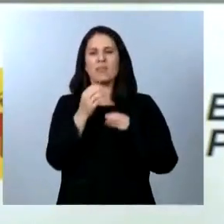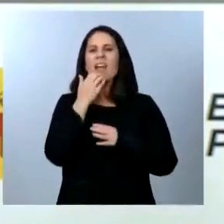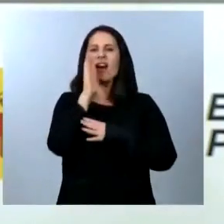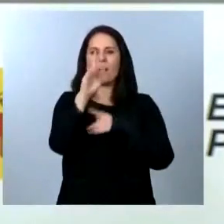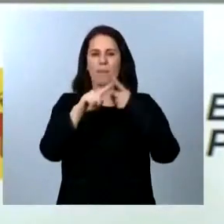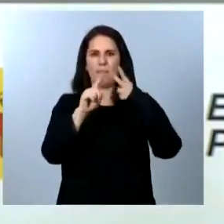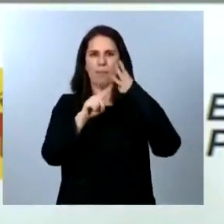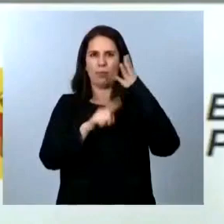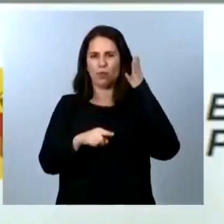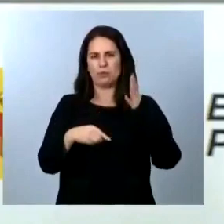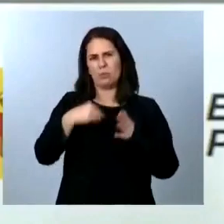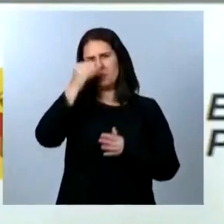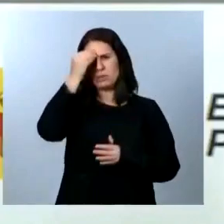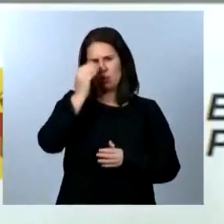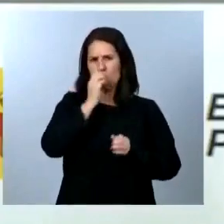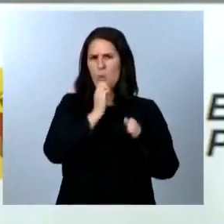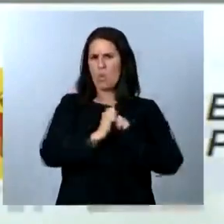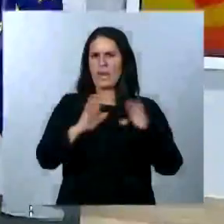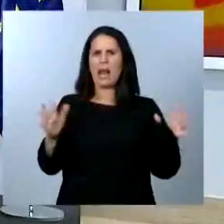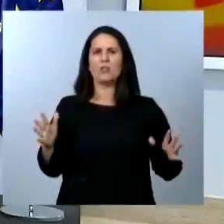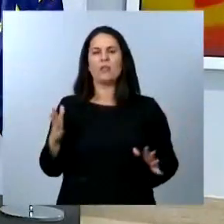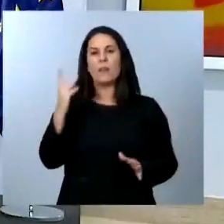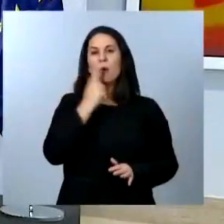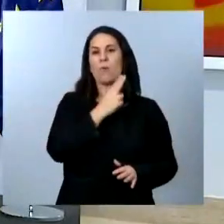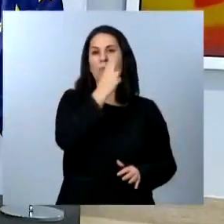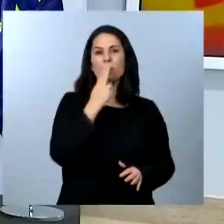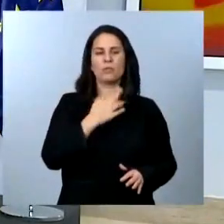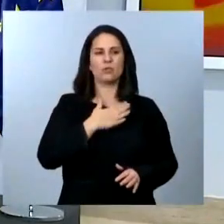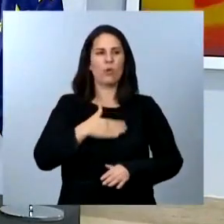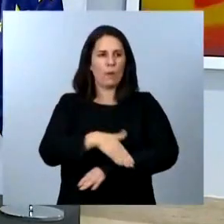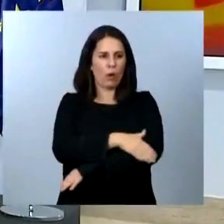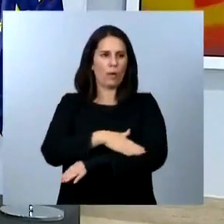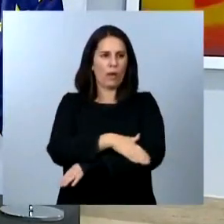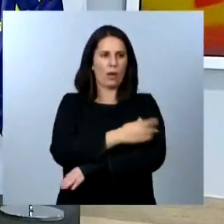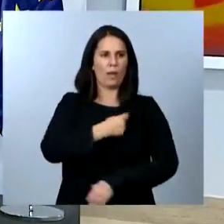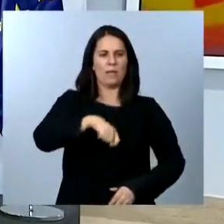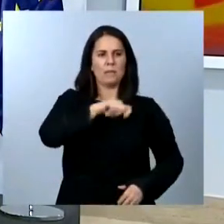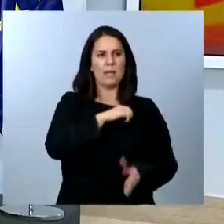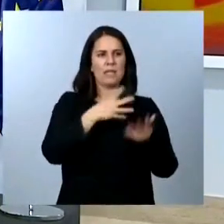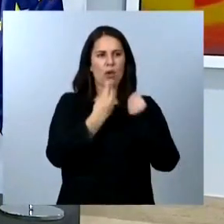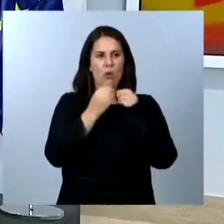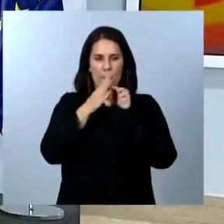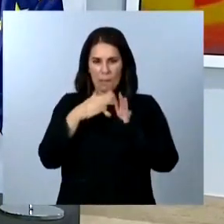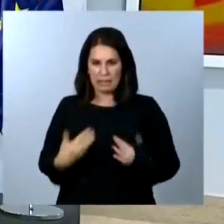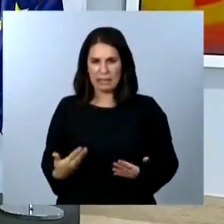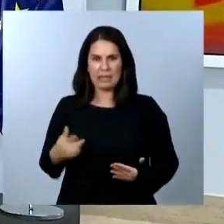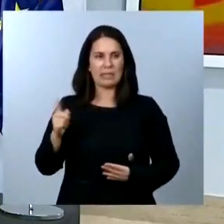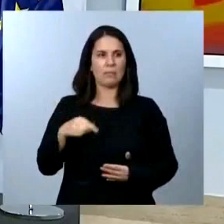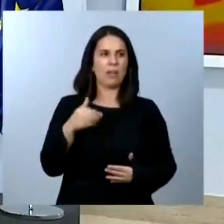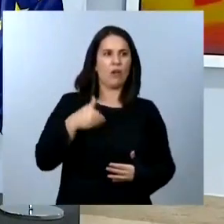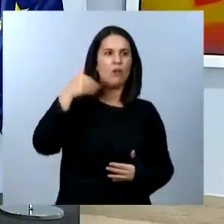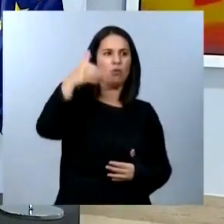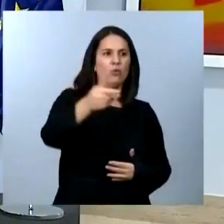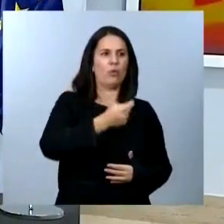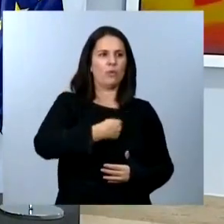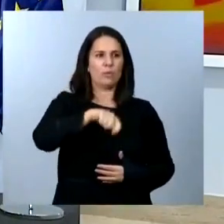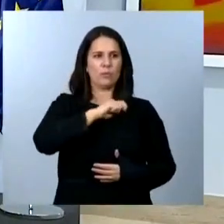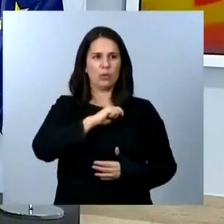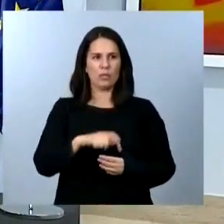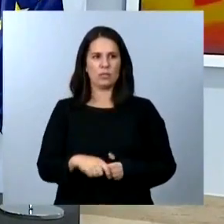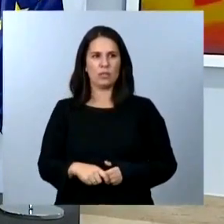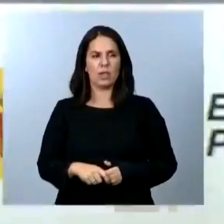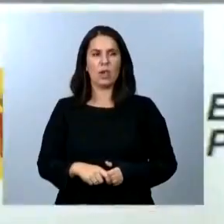contundentes, del firme compromiso que el Gobierno de España tiene con el presente y con el futuro de los españoles. Tras el Consejo de Ministros